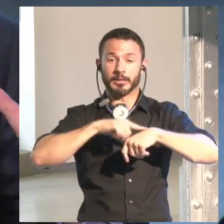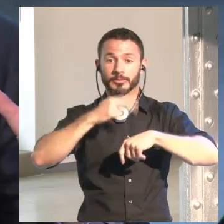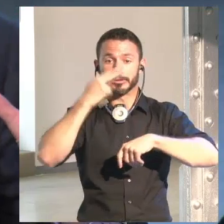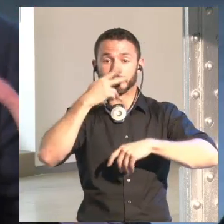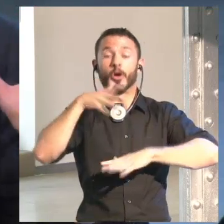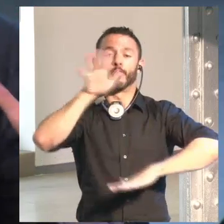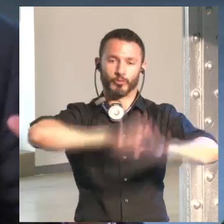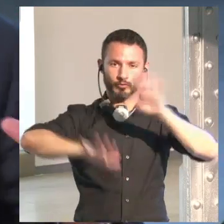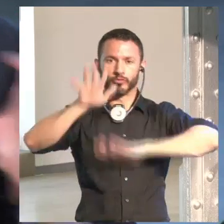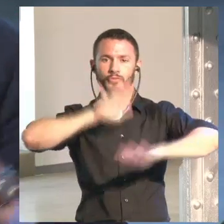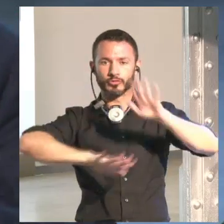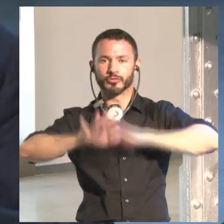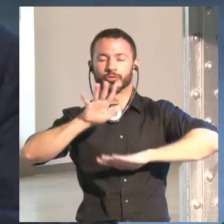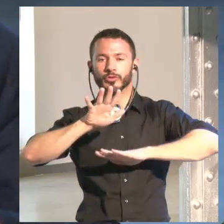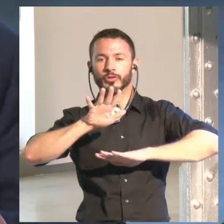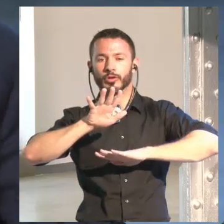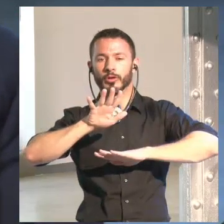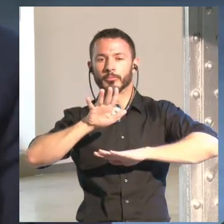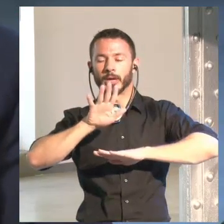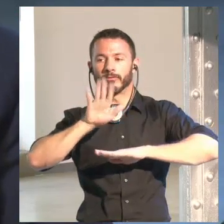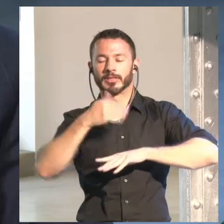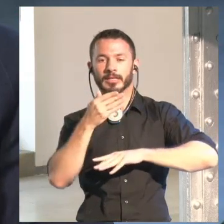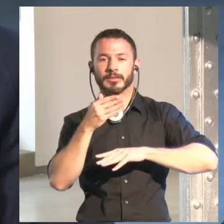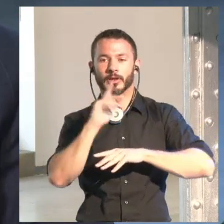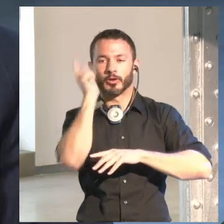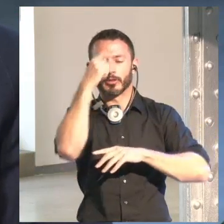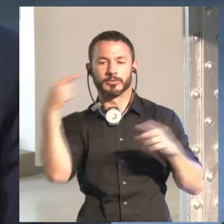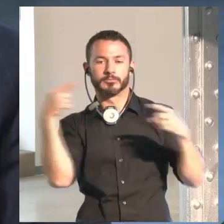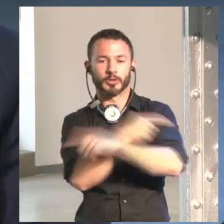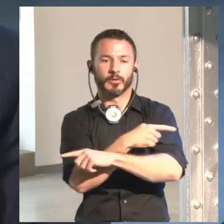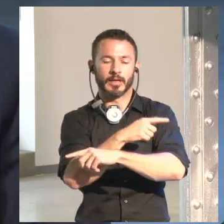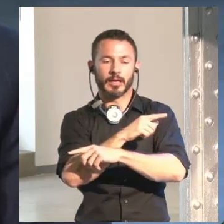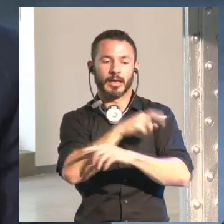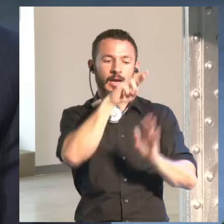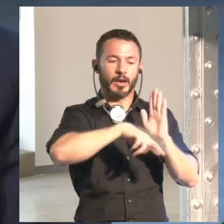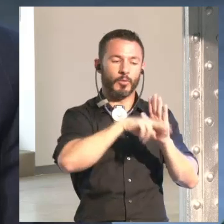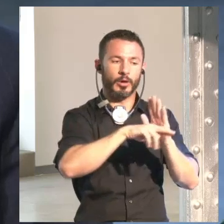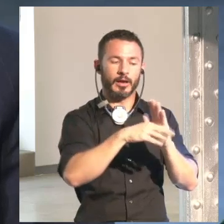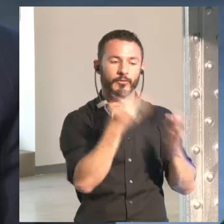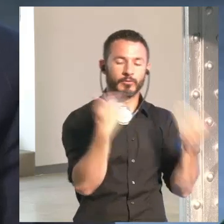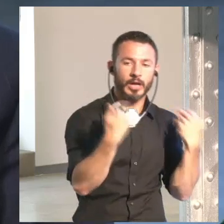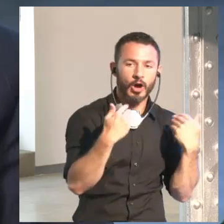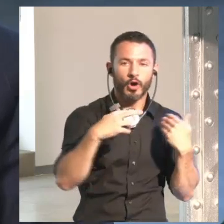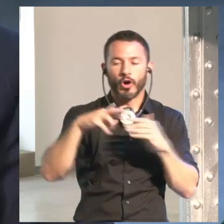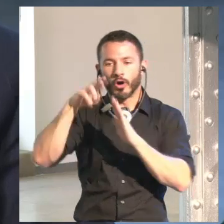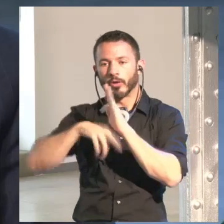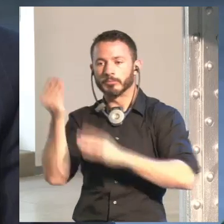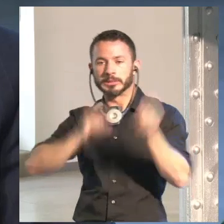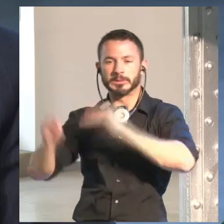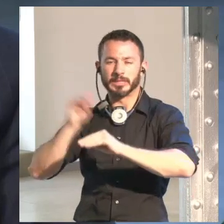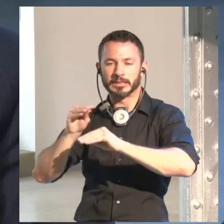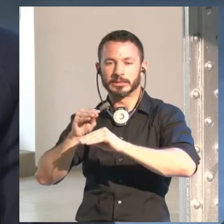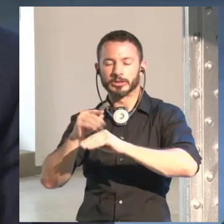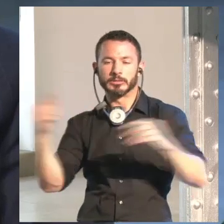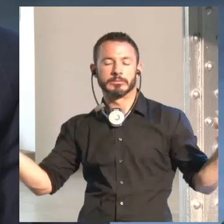de confusión, en los que tenemos esta dicotomía de regular más y de regular por el otro lado, y que va a complicar, y